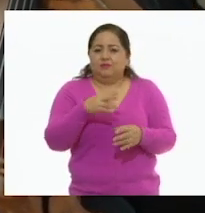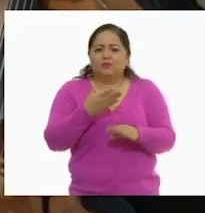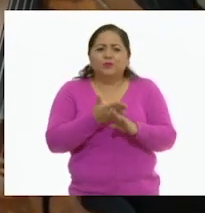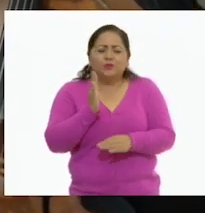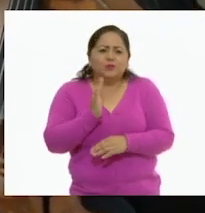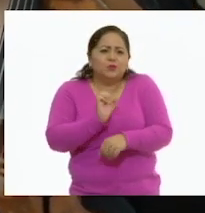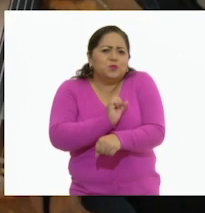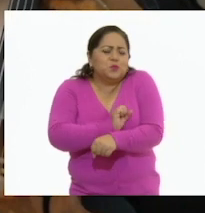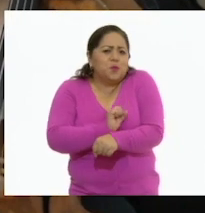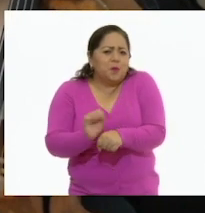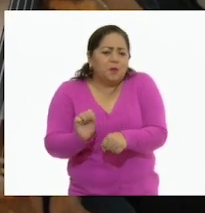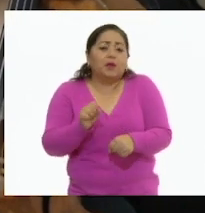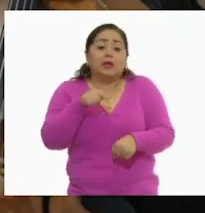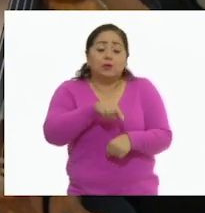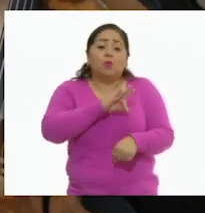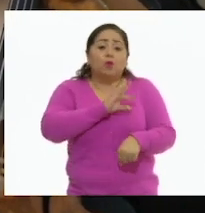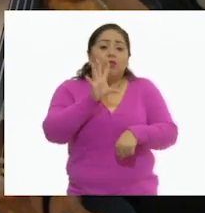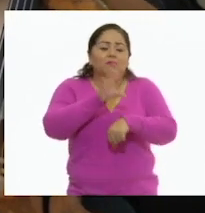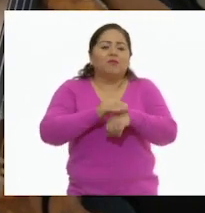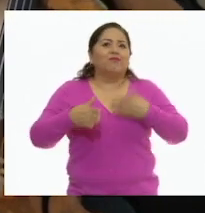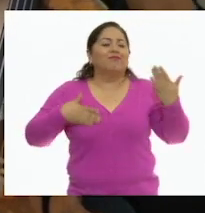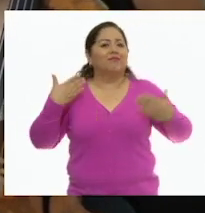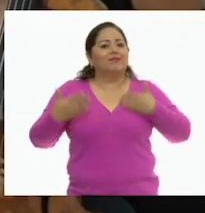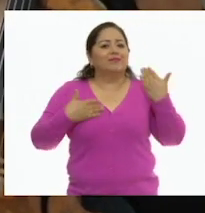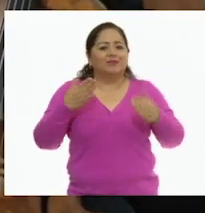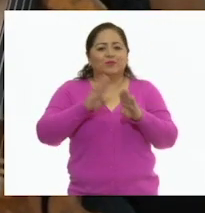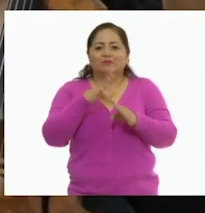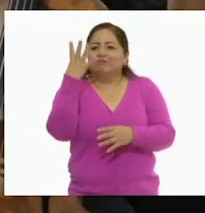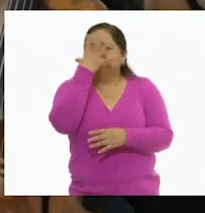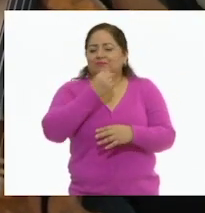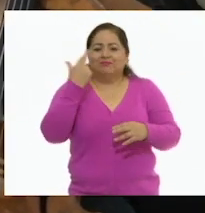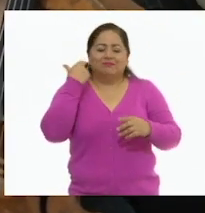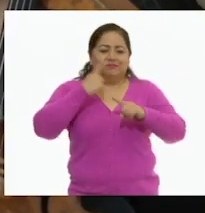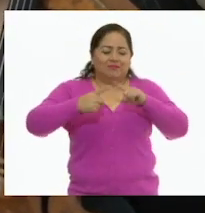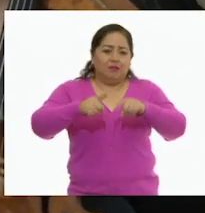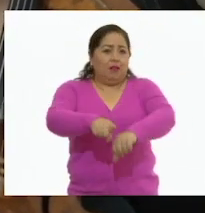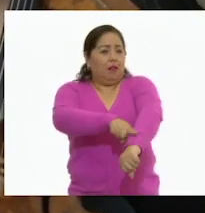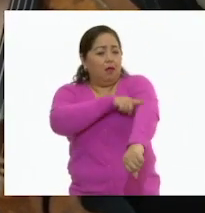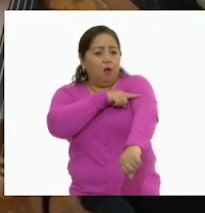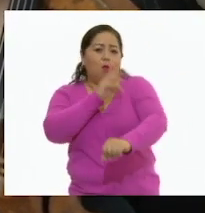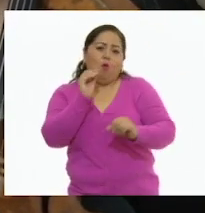cálido y nos permite disfrutar de bellas melodías largas